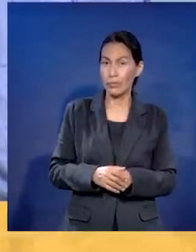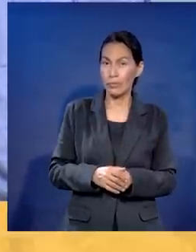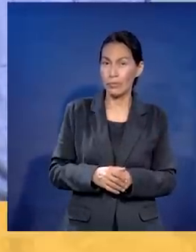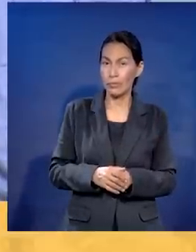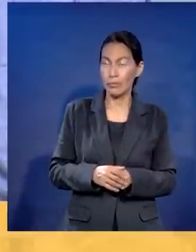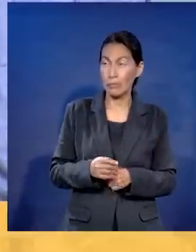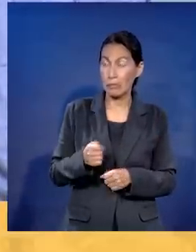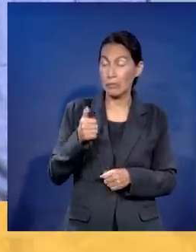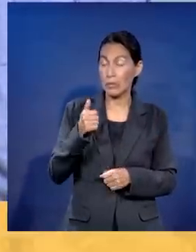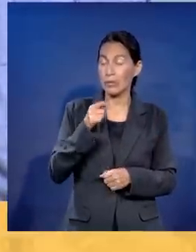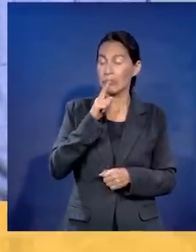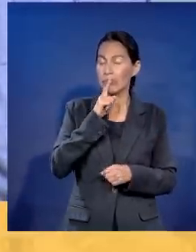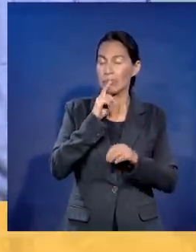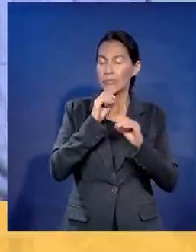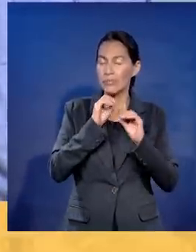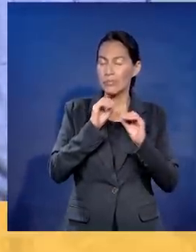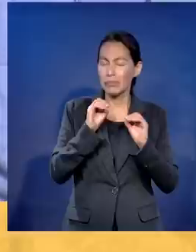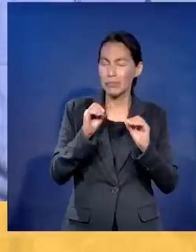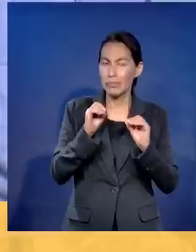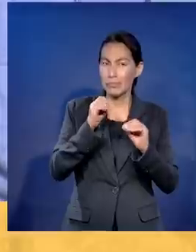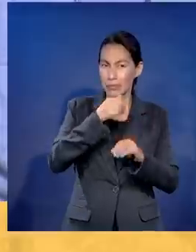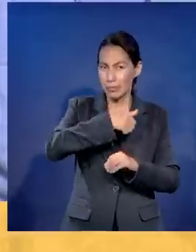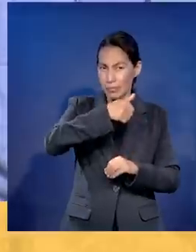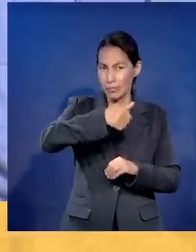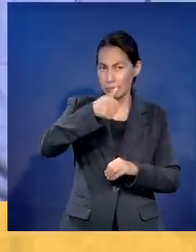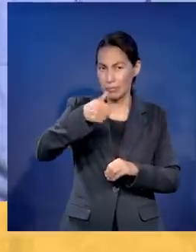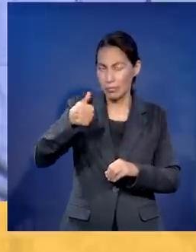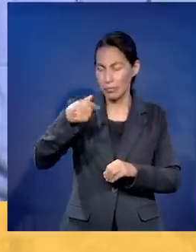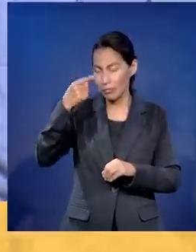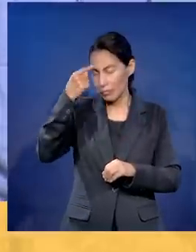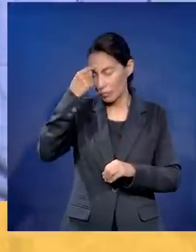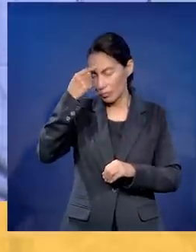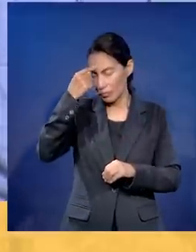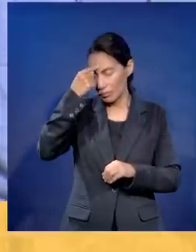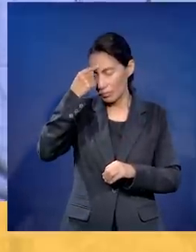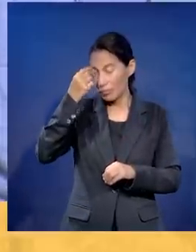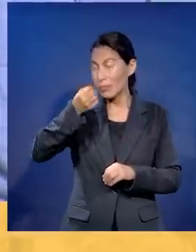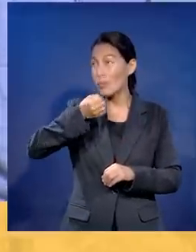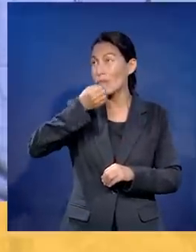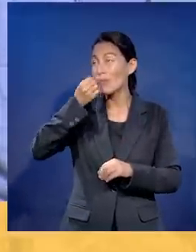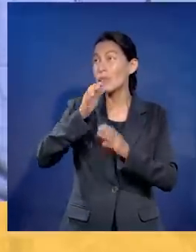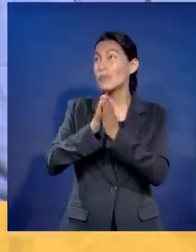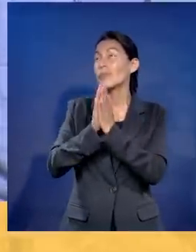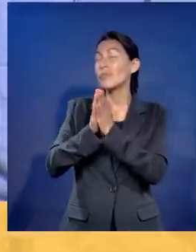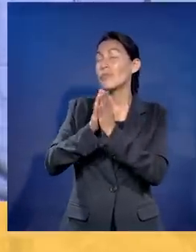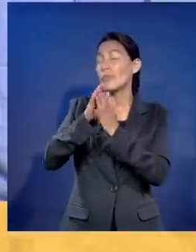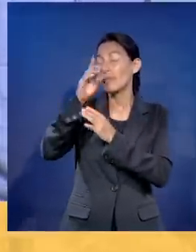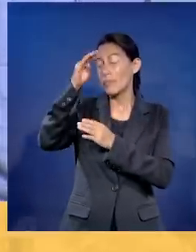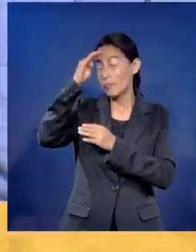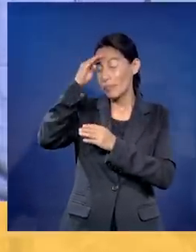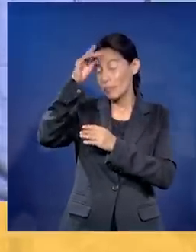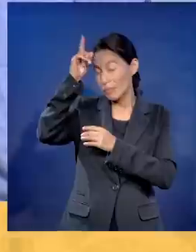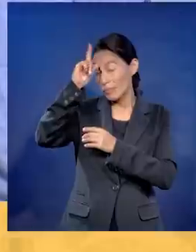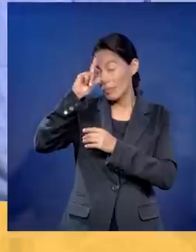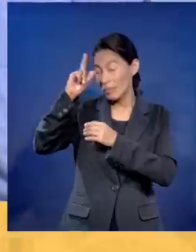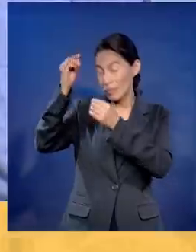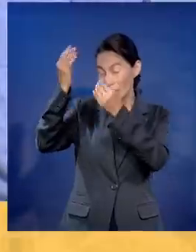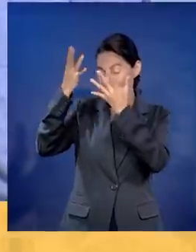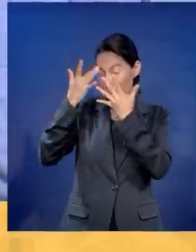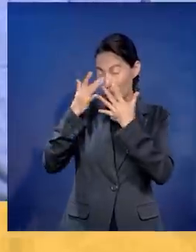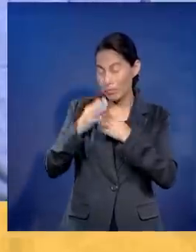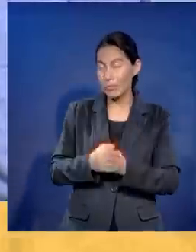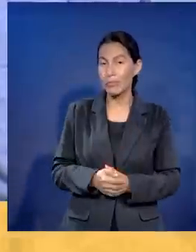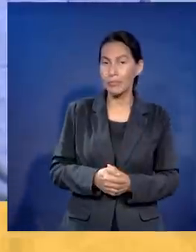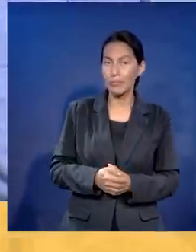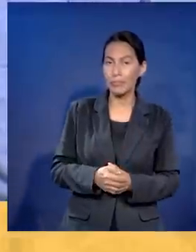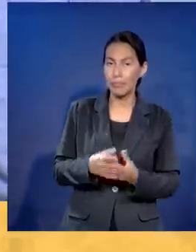vamos a dejar un tiempo al principio en silencio pídale usted mismo al señor señor Dame una mente